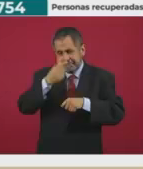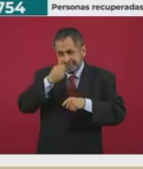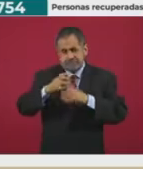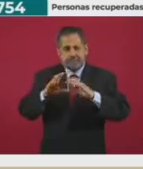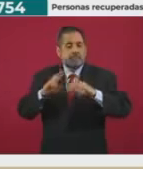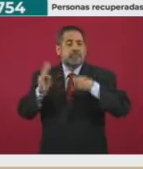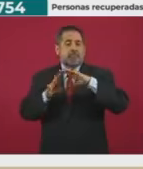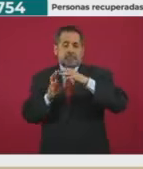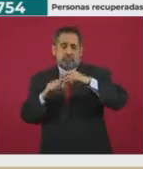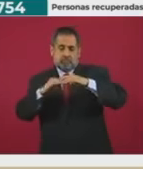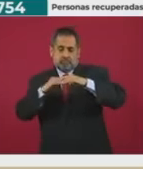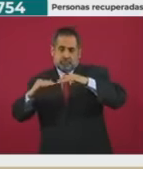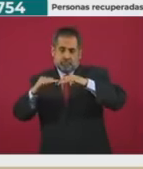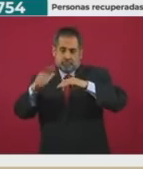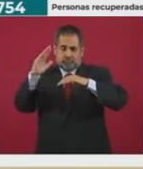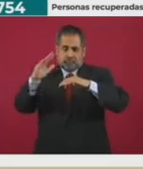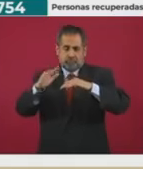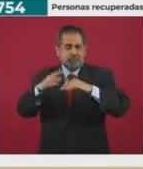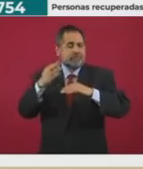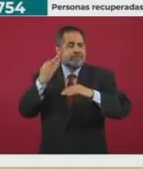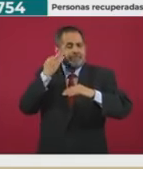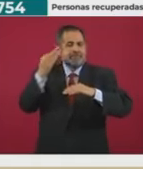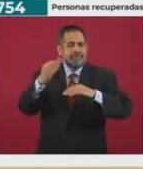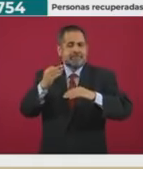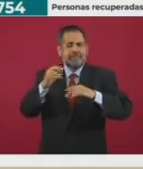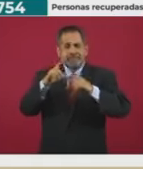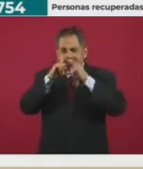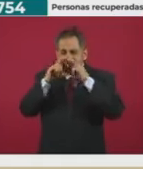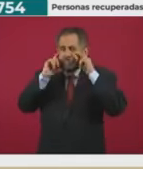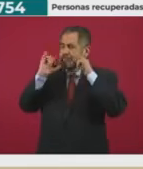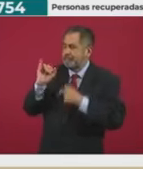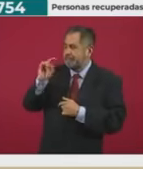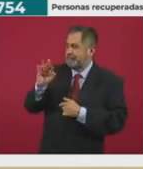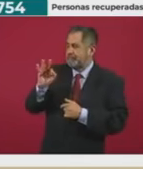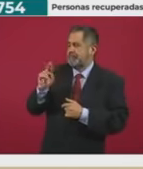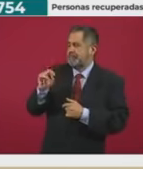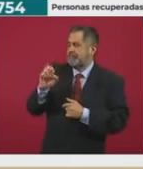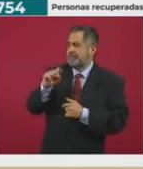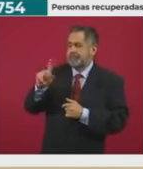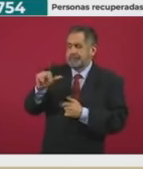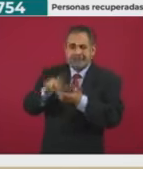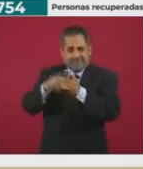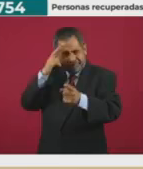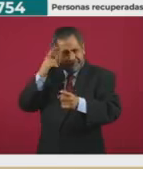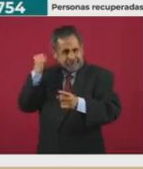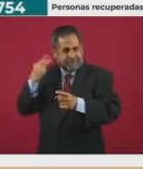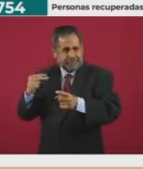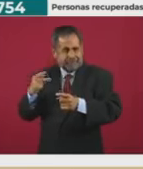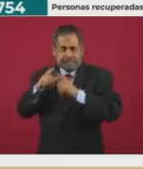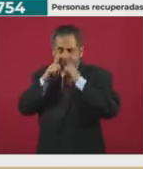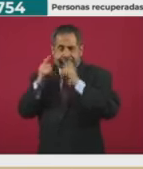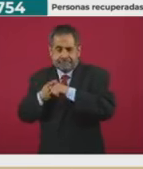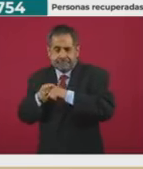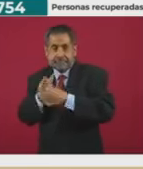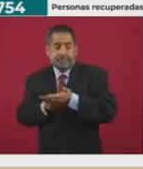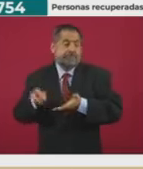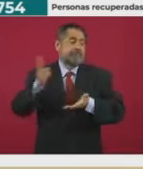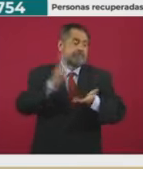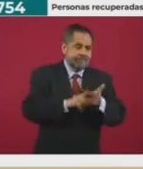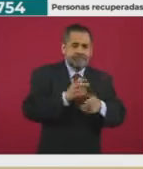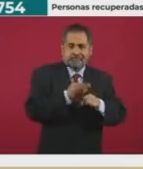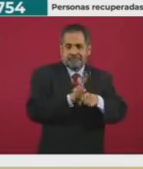norte. Típicamente le llamamos temporada de influenza, por ser la influenza la enfermedad más representativa, ahora también COVID,